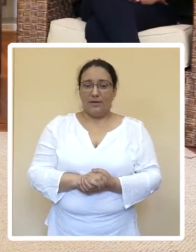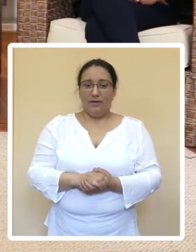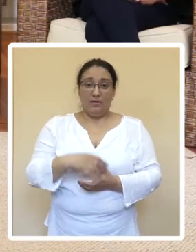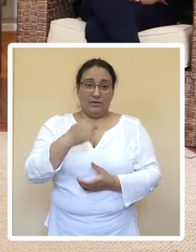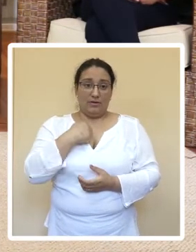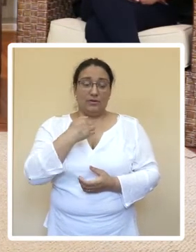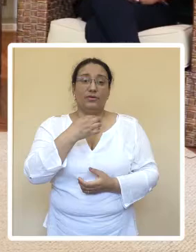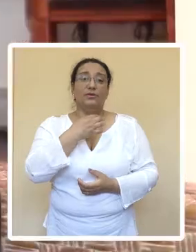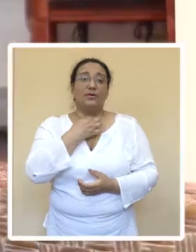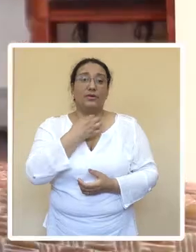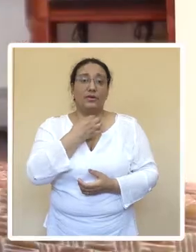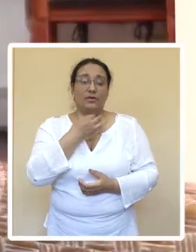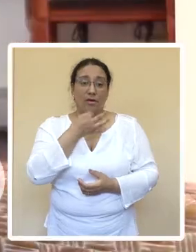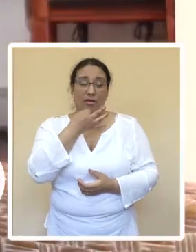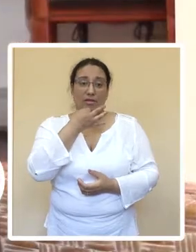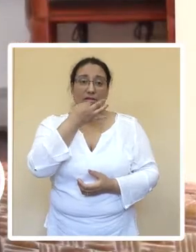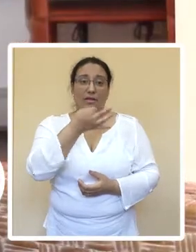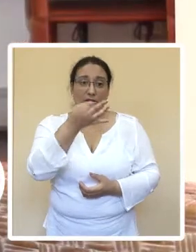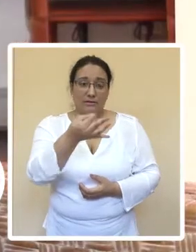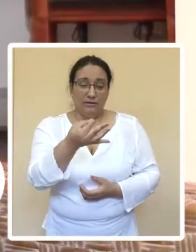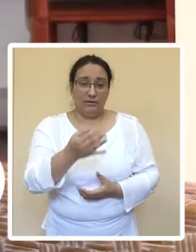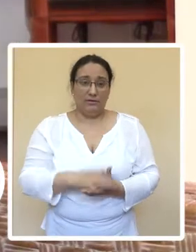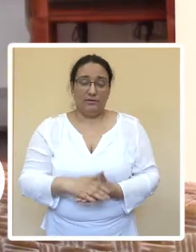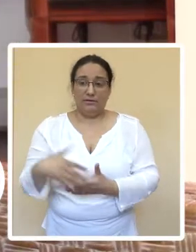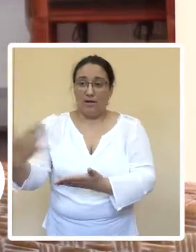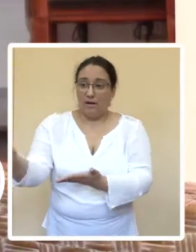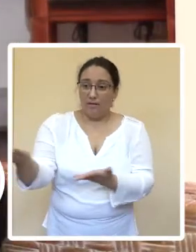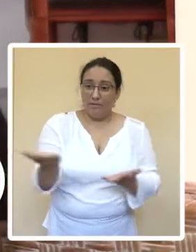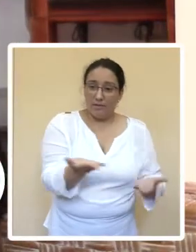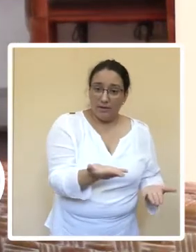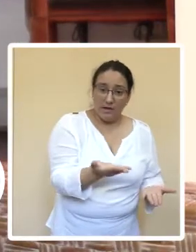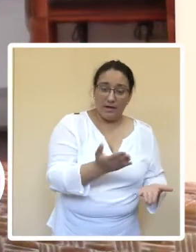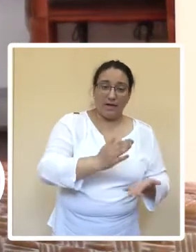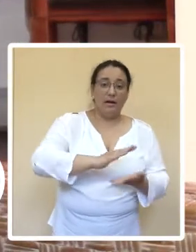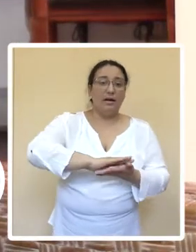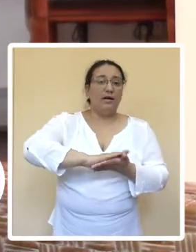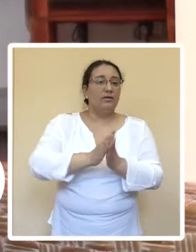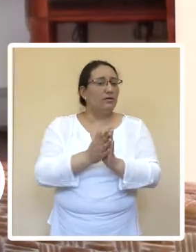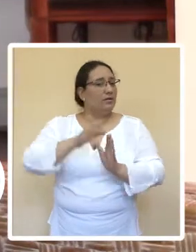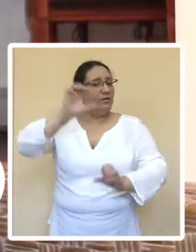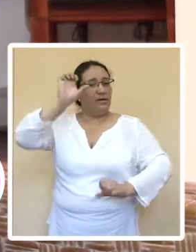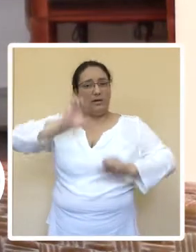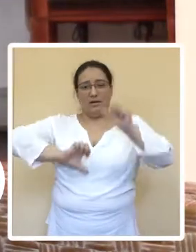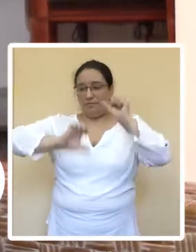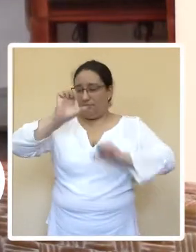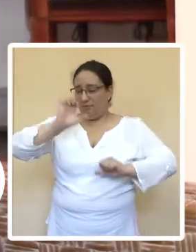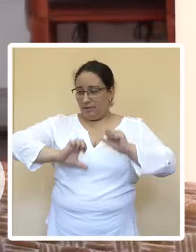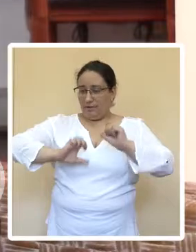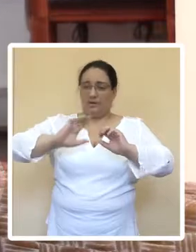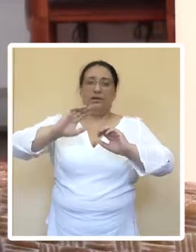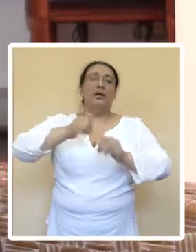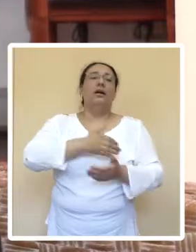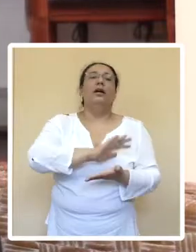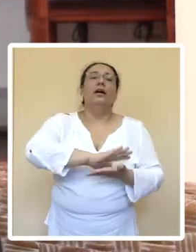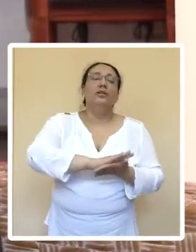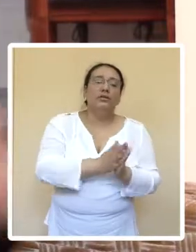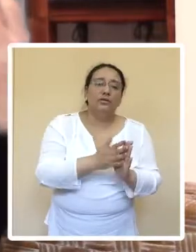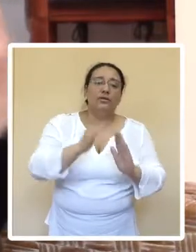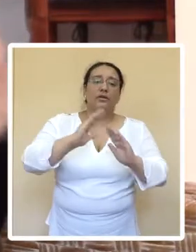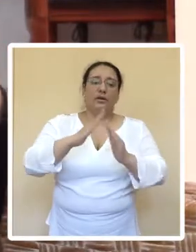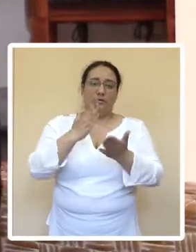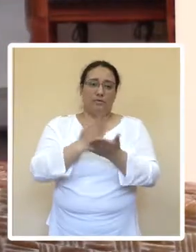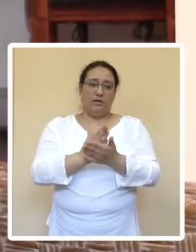El llamado que quiero hacer es invitarlo a toda la empresa, a todas las escuelas, lo